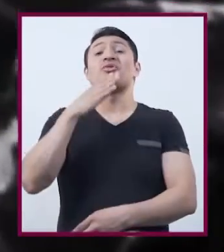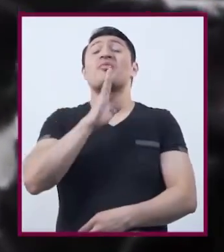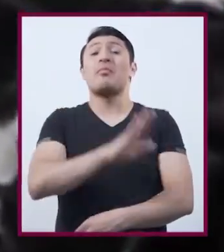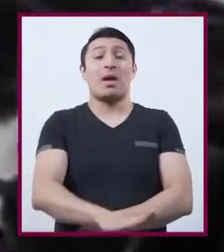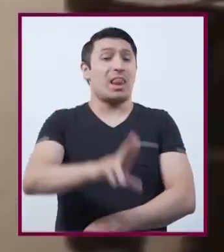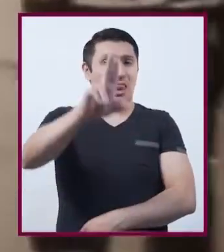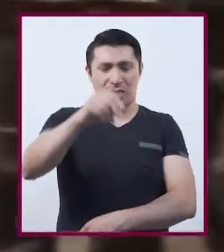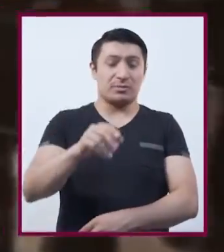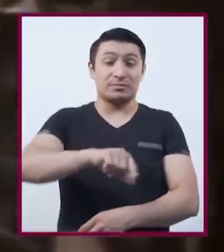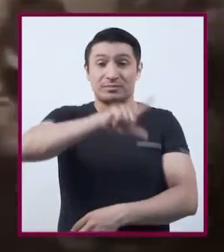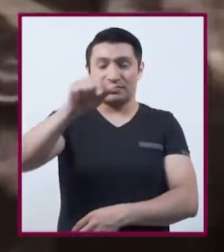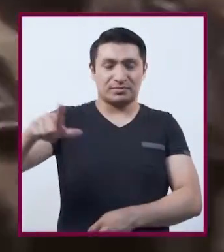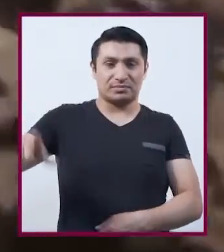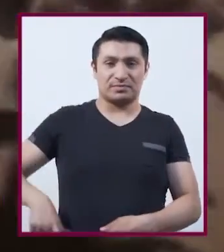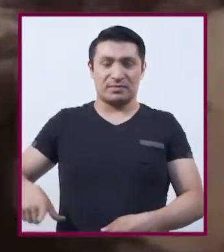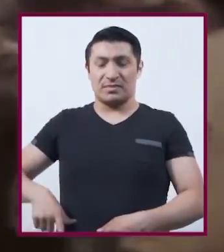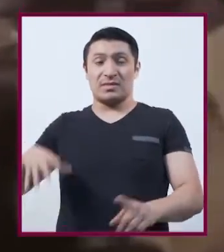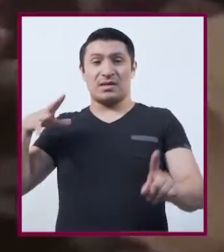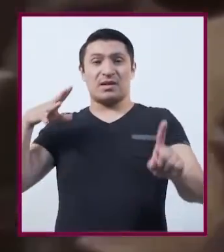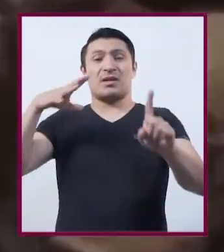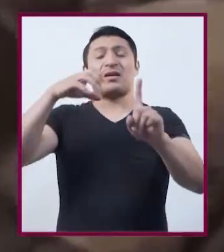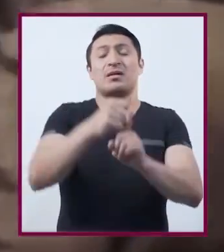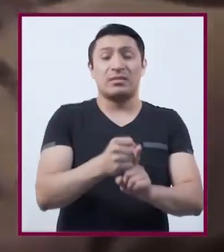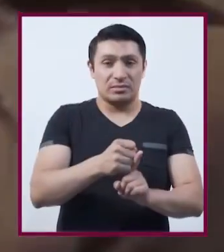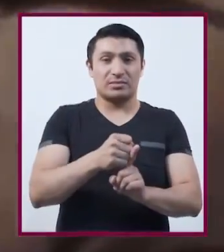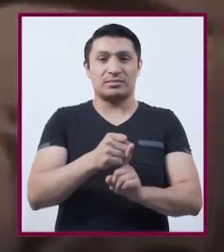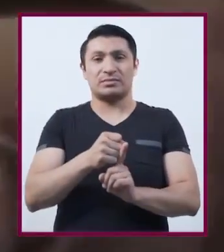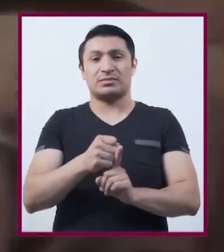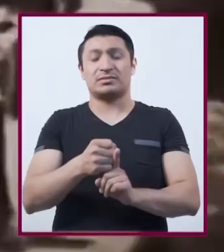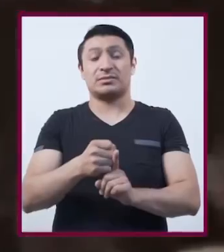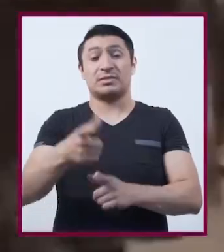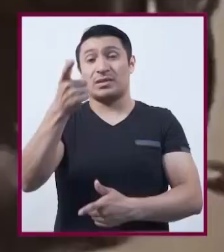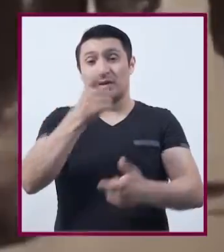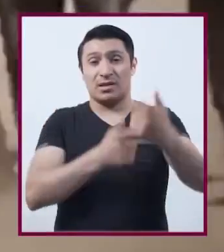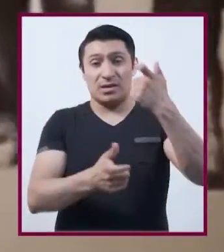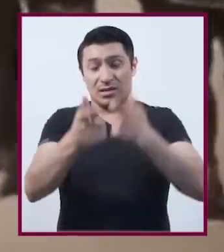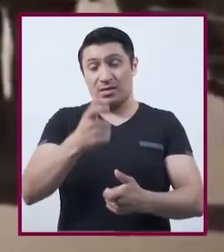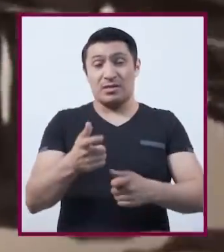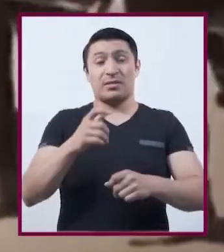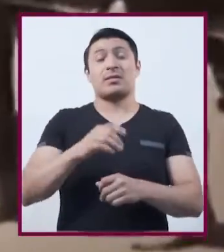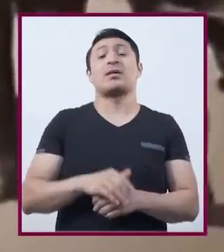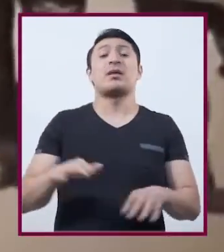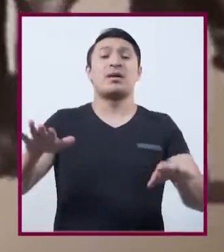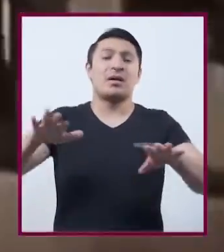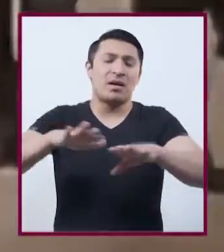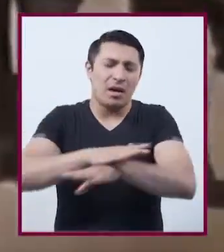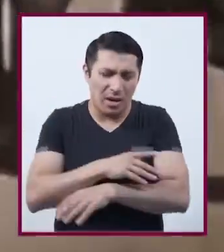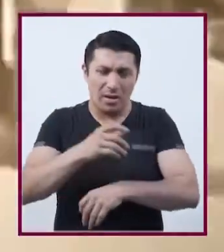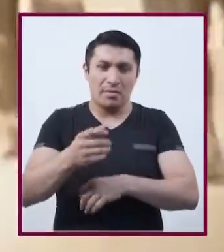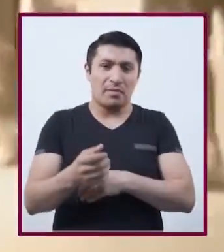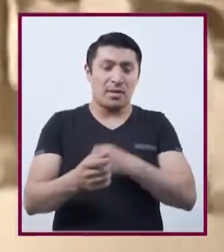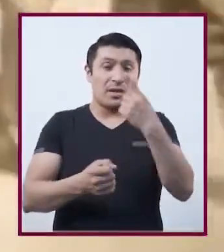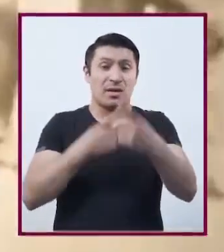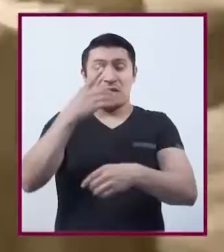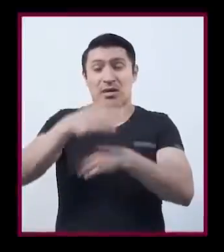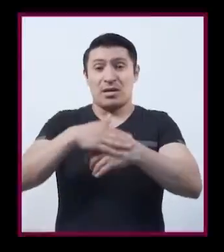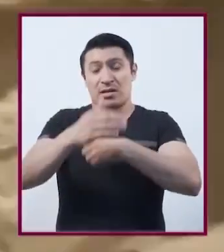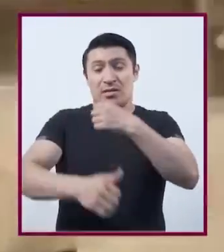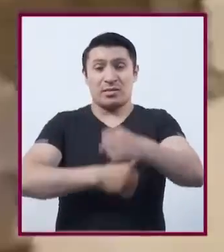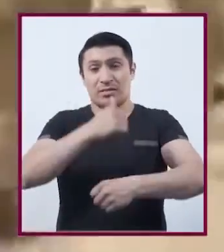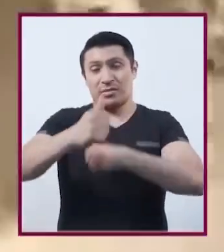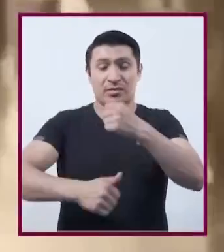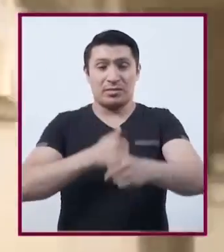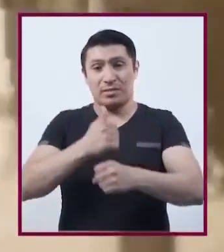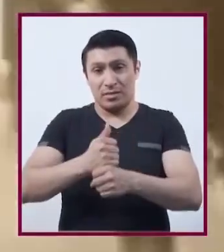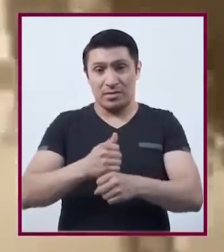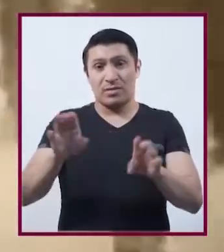hay mal que por bien no venga, y a final de cuentas, el gobierno consiguió diversificar sus fuentes de ingreso, lo que reemplazó al cabo